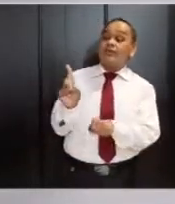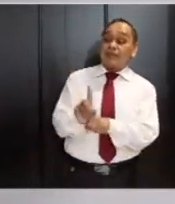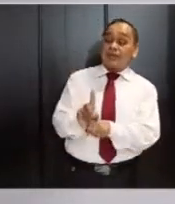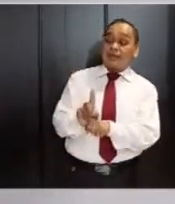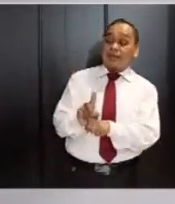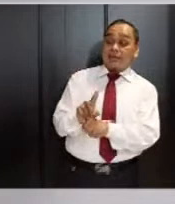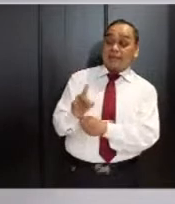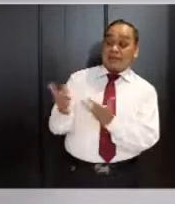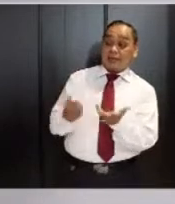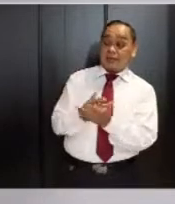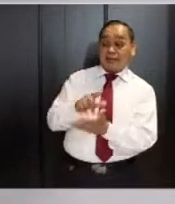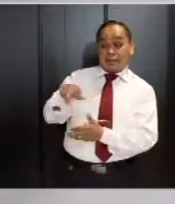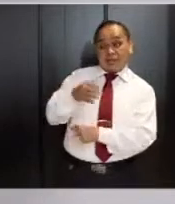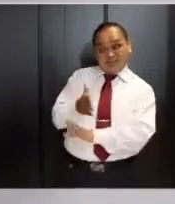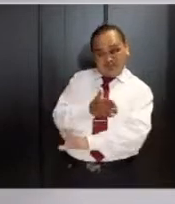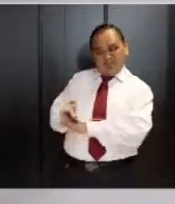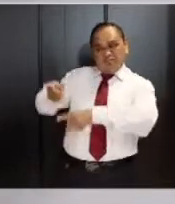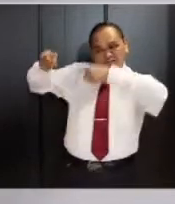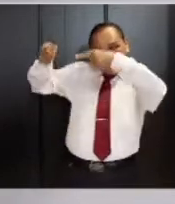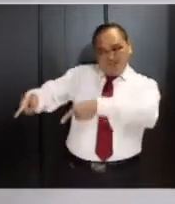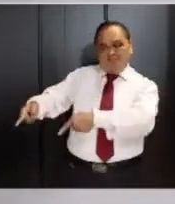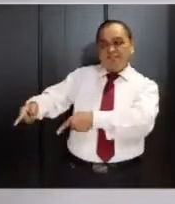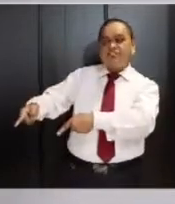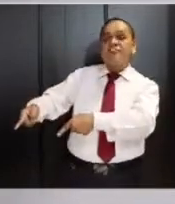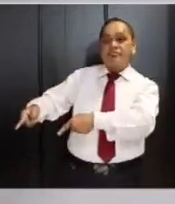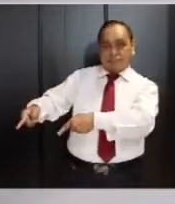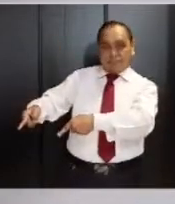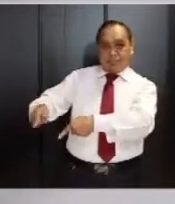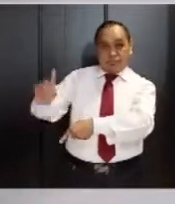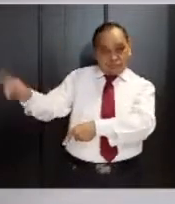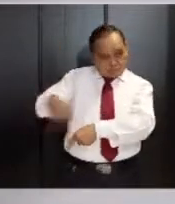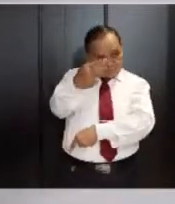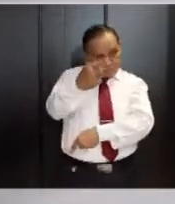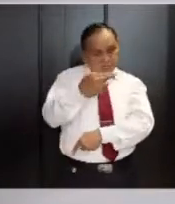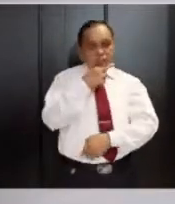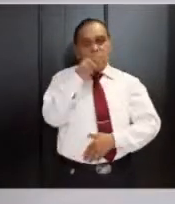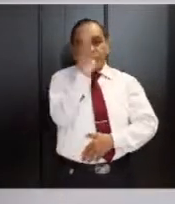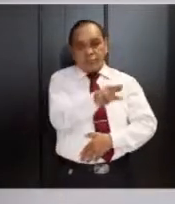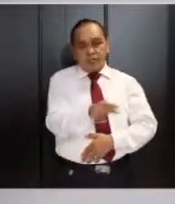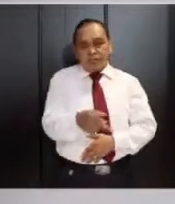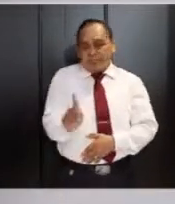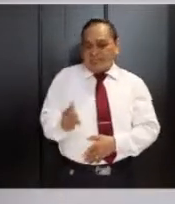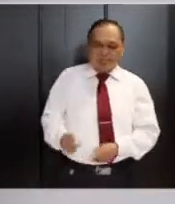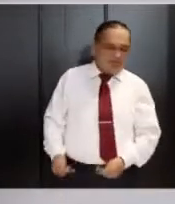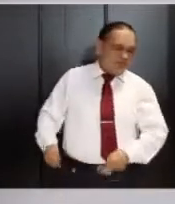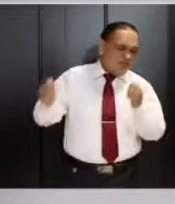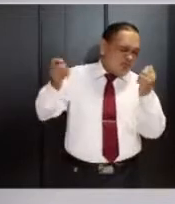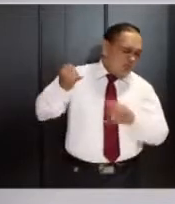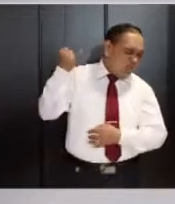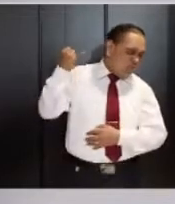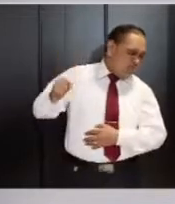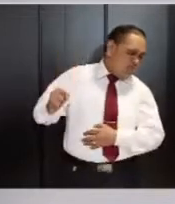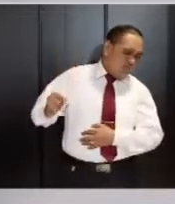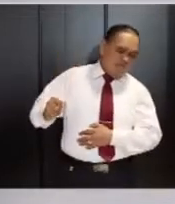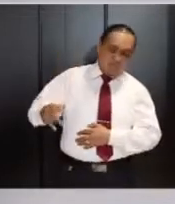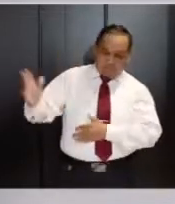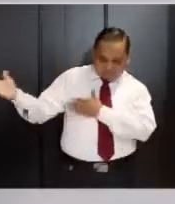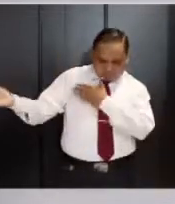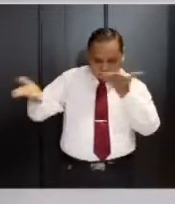resultados a Campeche, a todos ustedes me los voy a chingar también. Entonces ve y resuelve eso. A mí me vale madre esa madre. Ve y resuelve. O